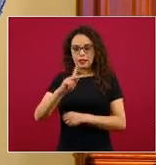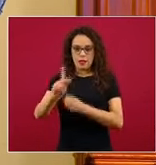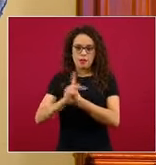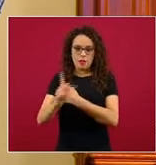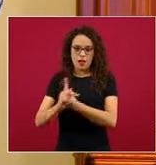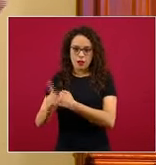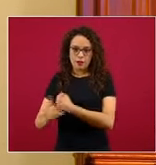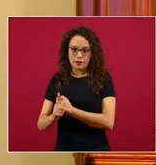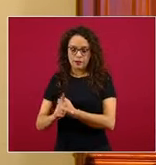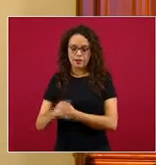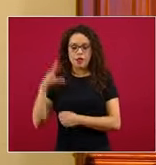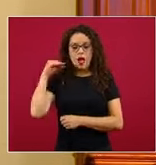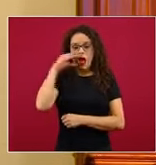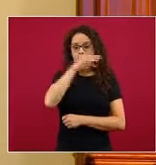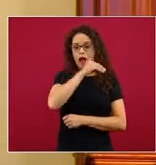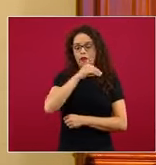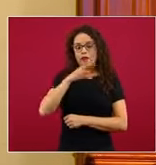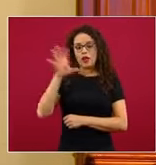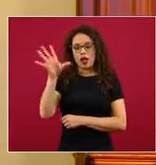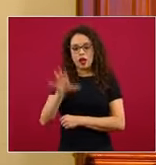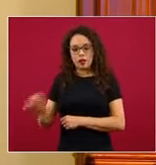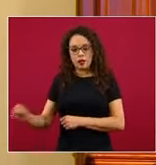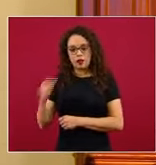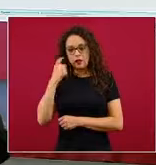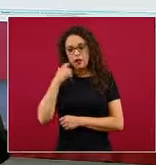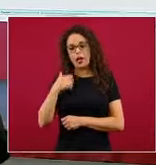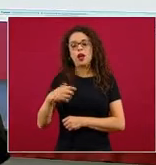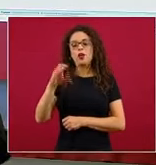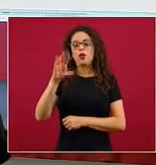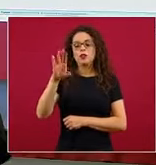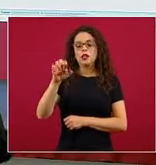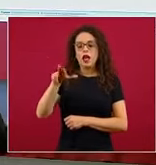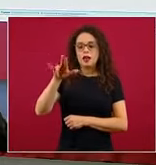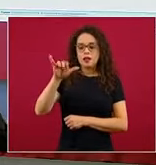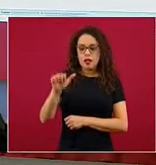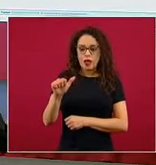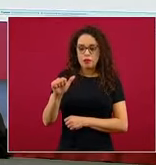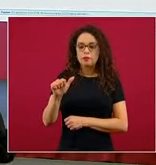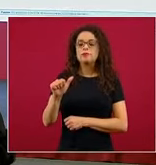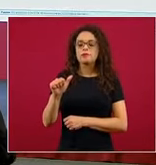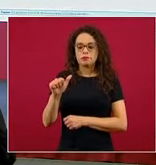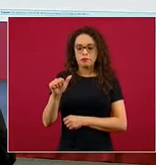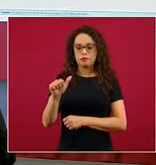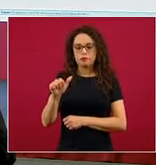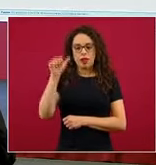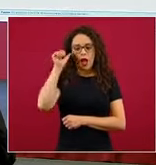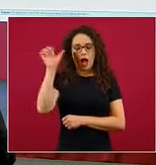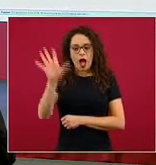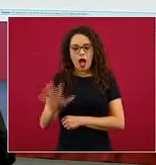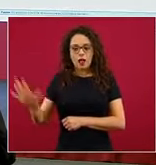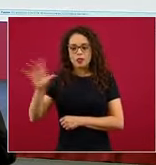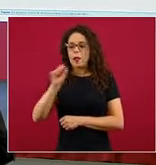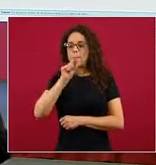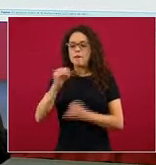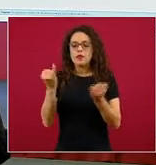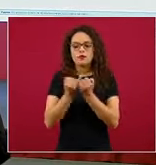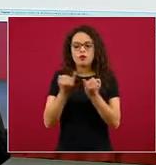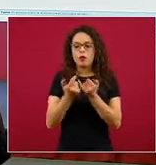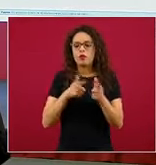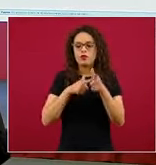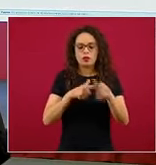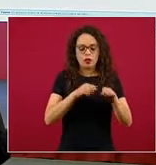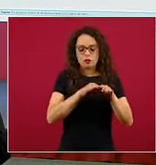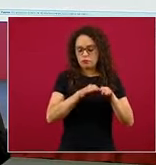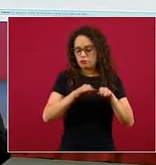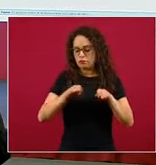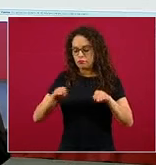África, Asia y Oceanía mantienen esa tendencia basal que tuvieron prácticamente desde un inicio de la pandemia. Y